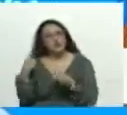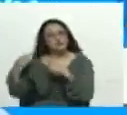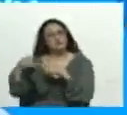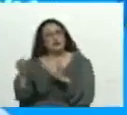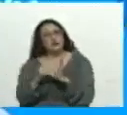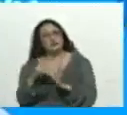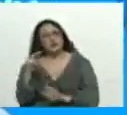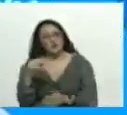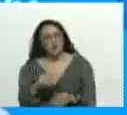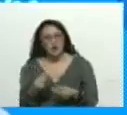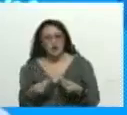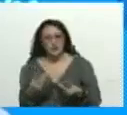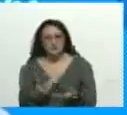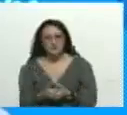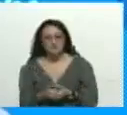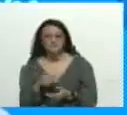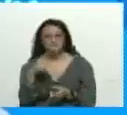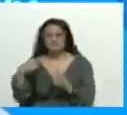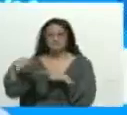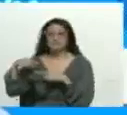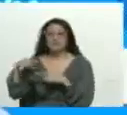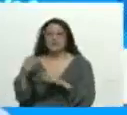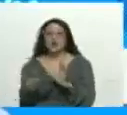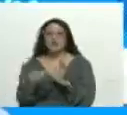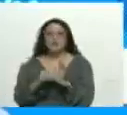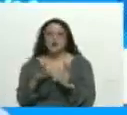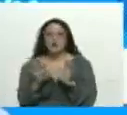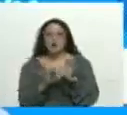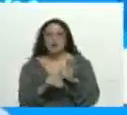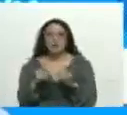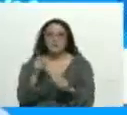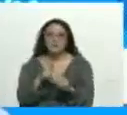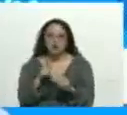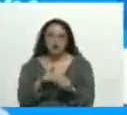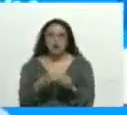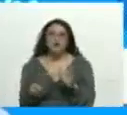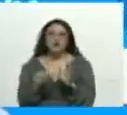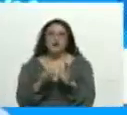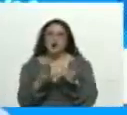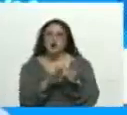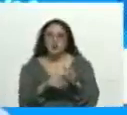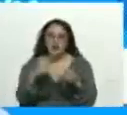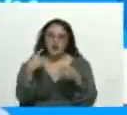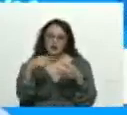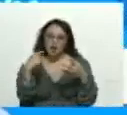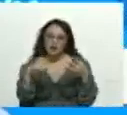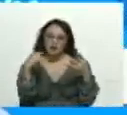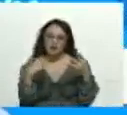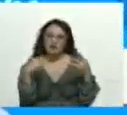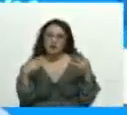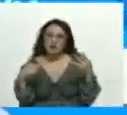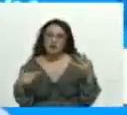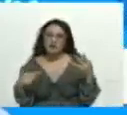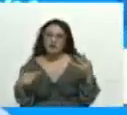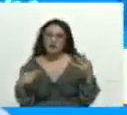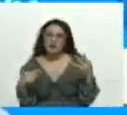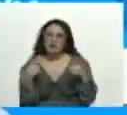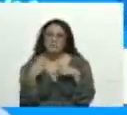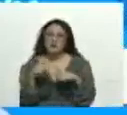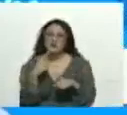ese no haya retroceso es que no nos vuelvan a robar el petróleo que no nos vuelvan a robar esto y el otro pero decía